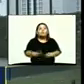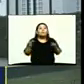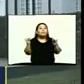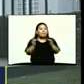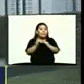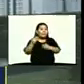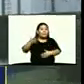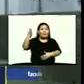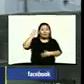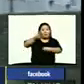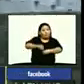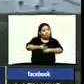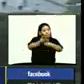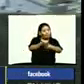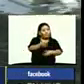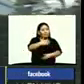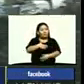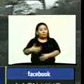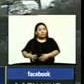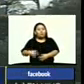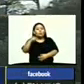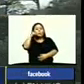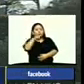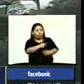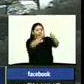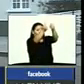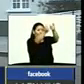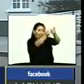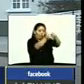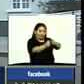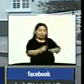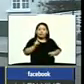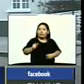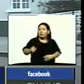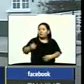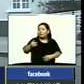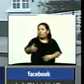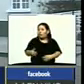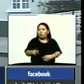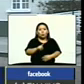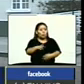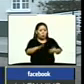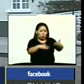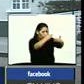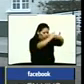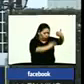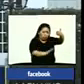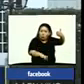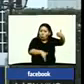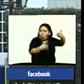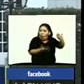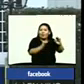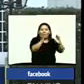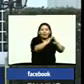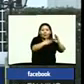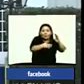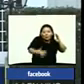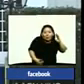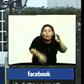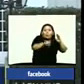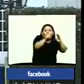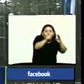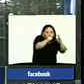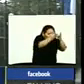lo anunció el Presidente de la República, el presupuesto para el próximo año no contempla la partida de gastos reservados de la